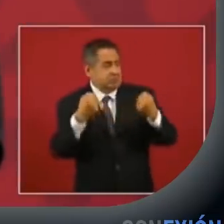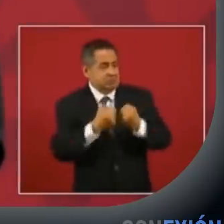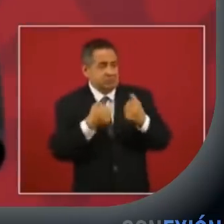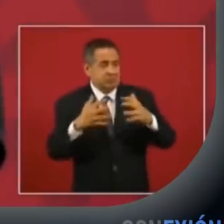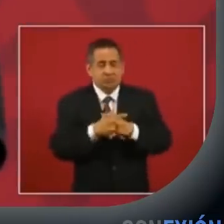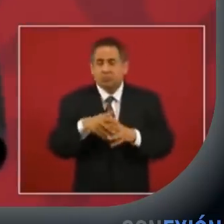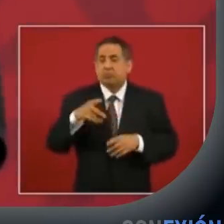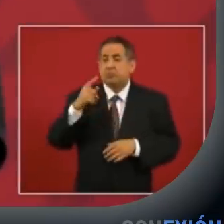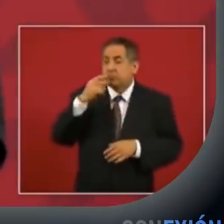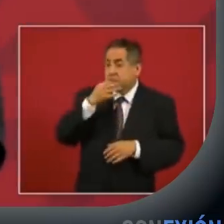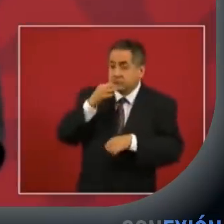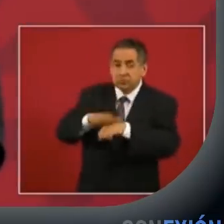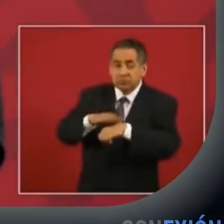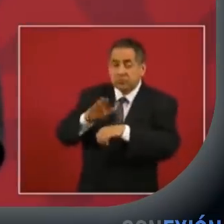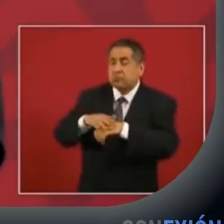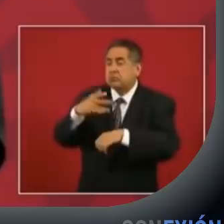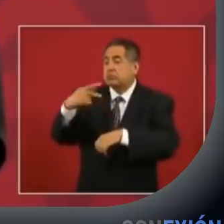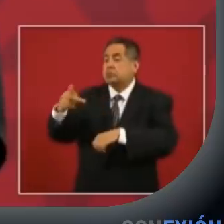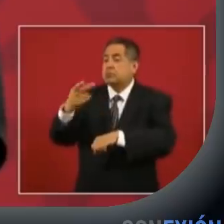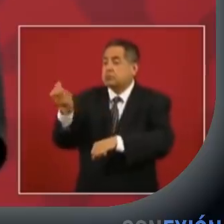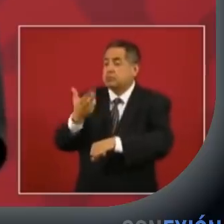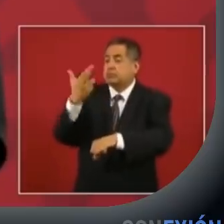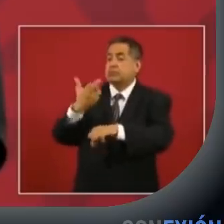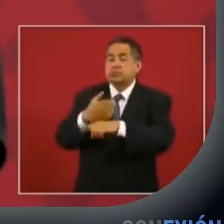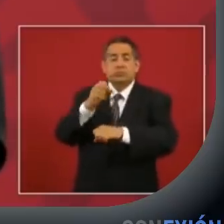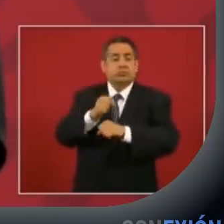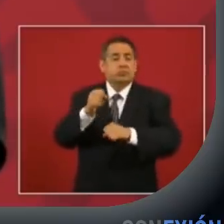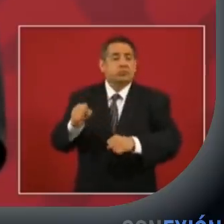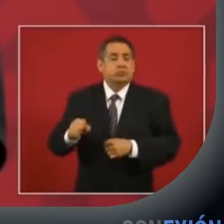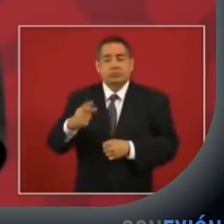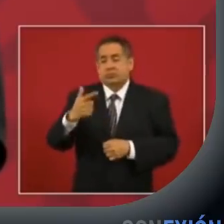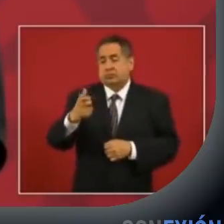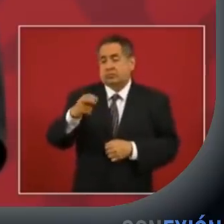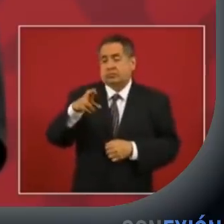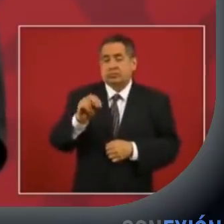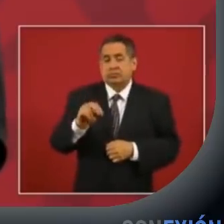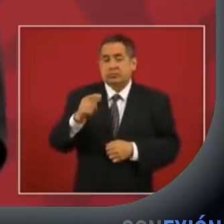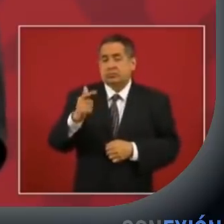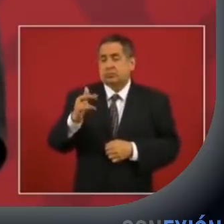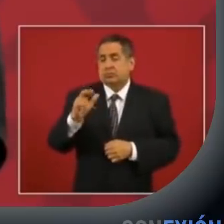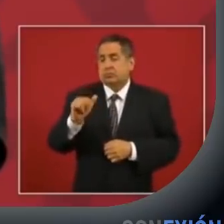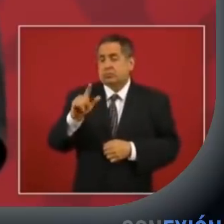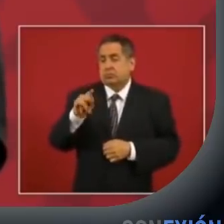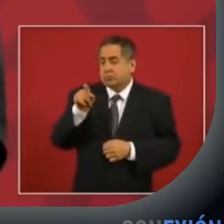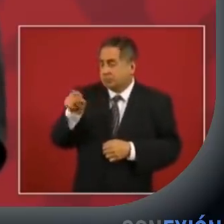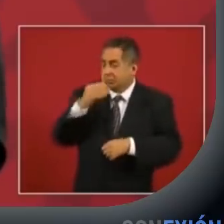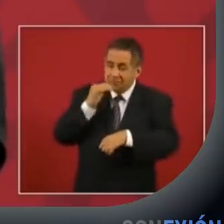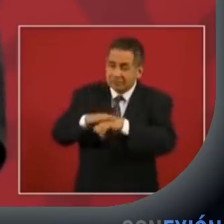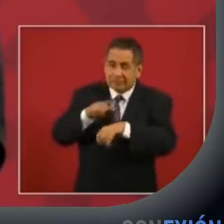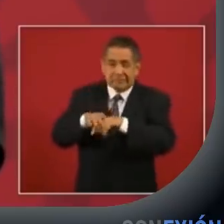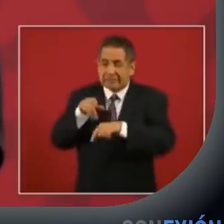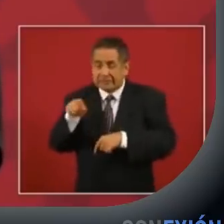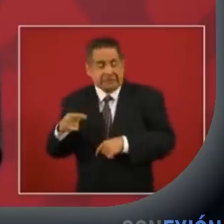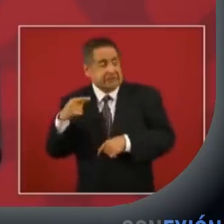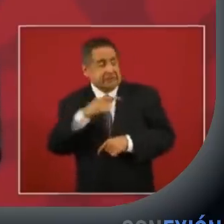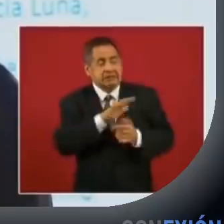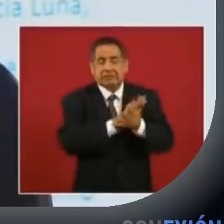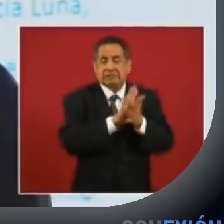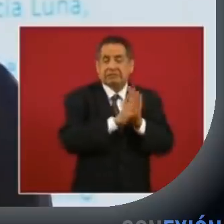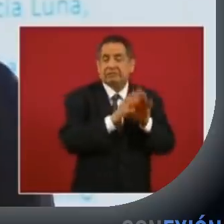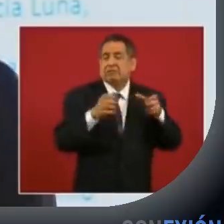secretario de seguridad pública pero garcía luna era cómplice una de las